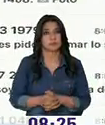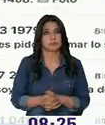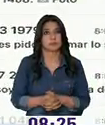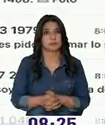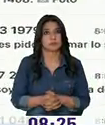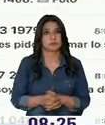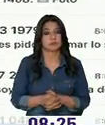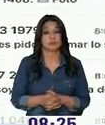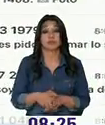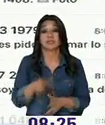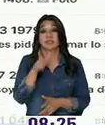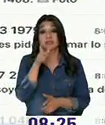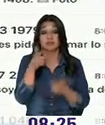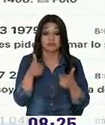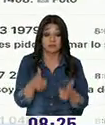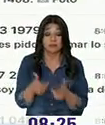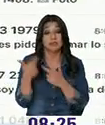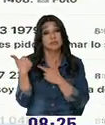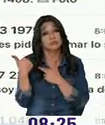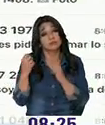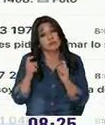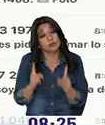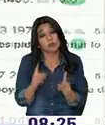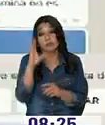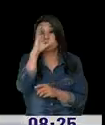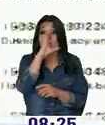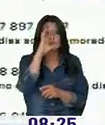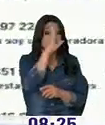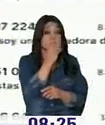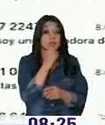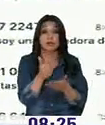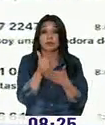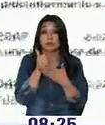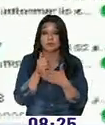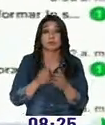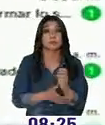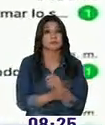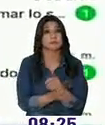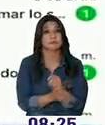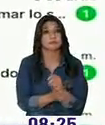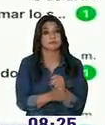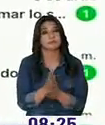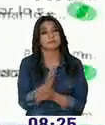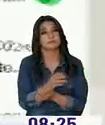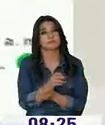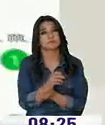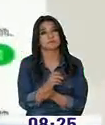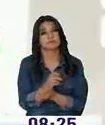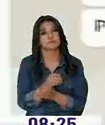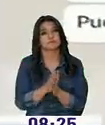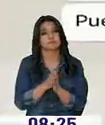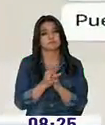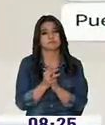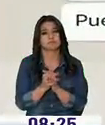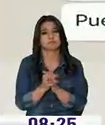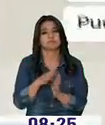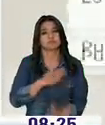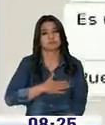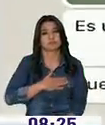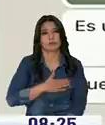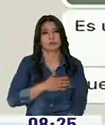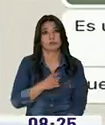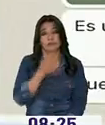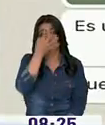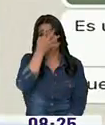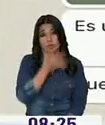hace cargo ya de un ser viviente, un peludo, hay que buscar aunque sea ayuda y financiamiento, miren esa lindura, así que por favor, está bien